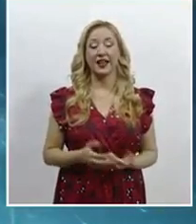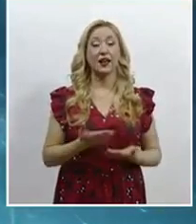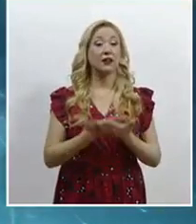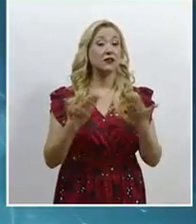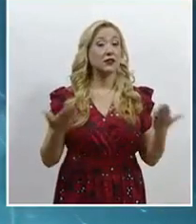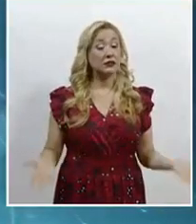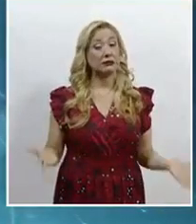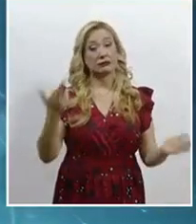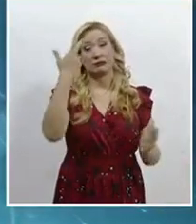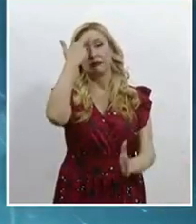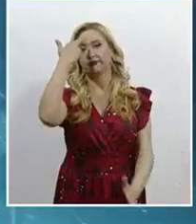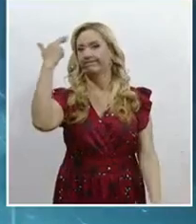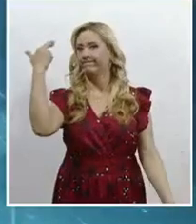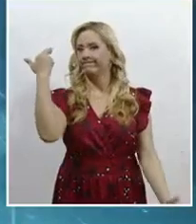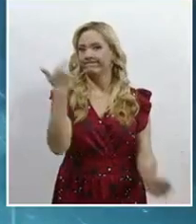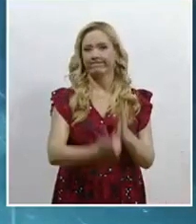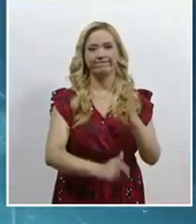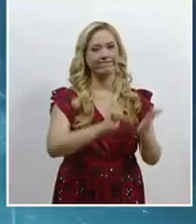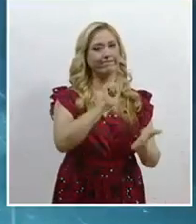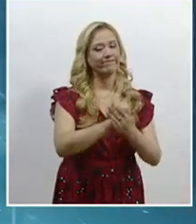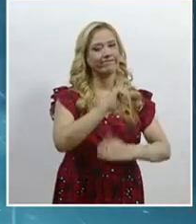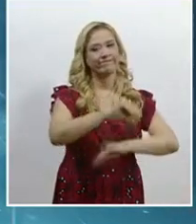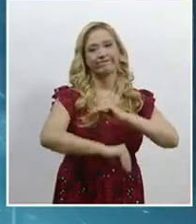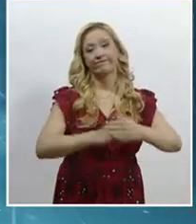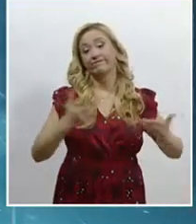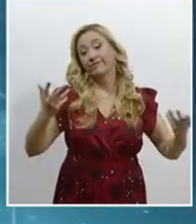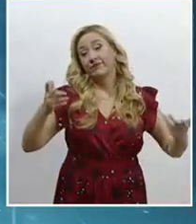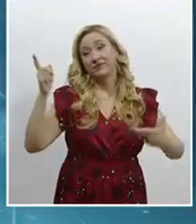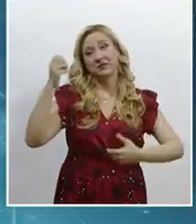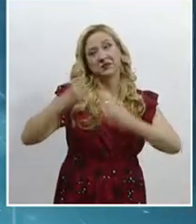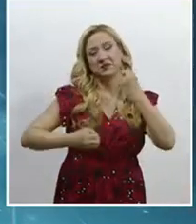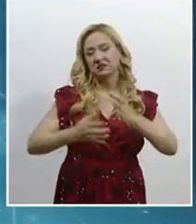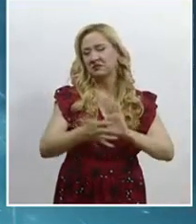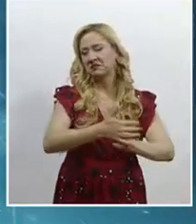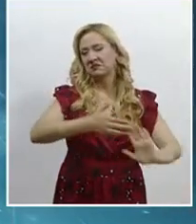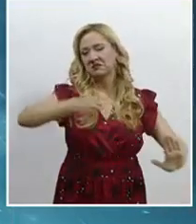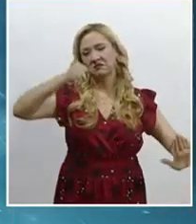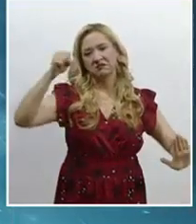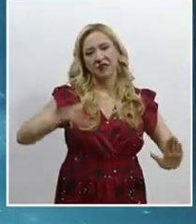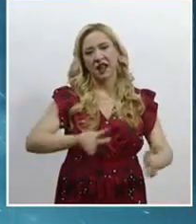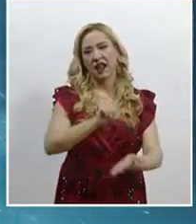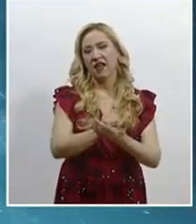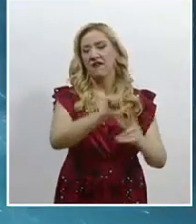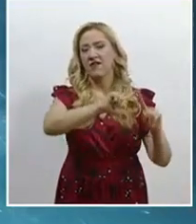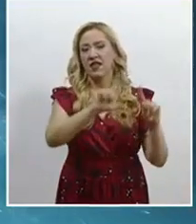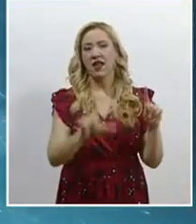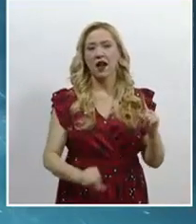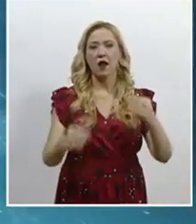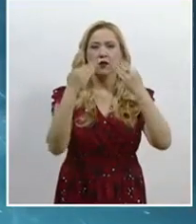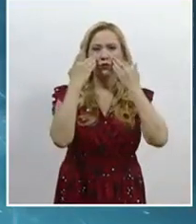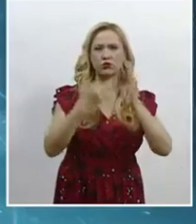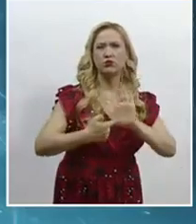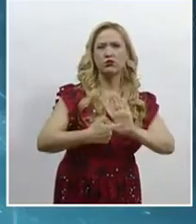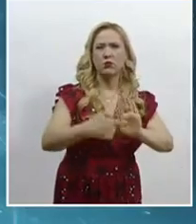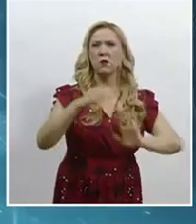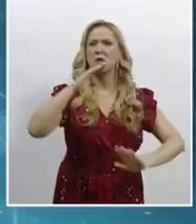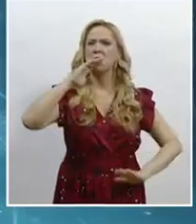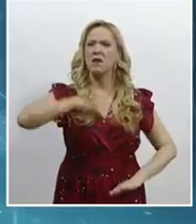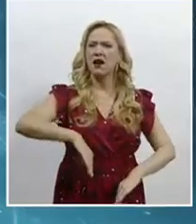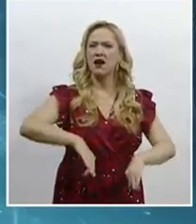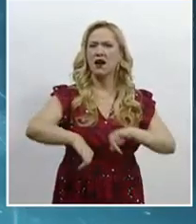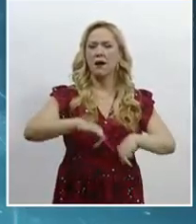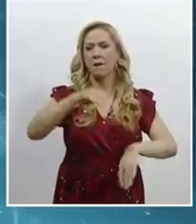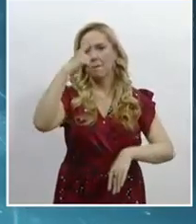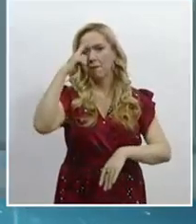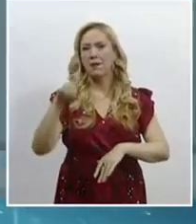Por violaciones al proceso legislativo, la Corte invalidó la Ley Federal para transparentar y combatir prácticas indebidas en la